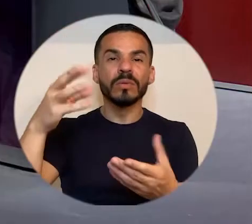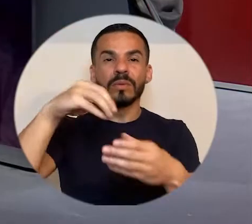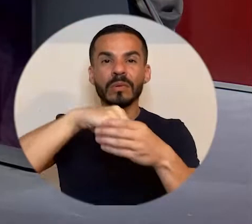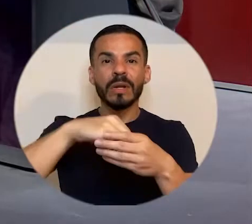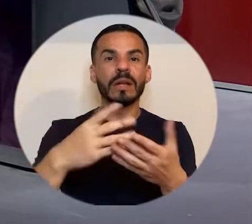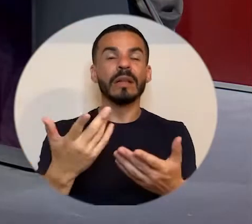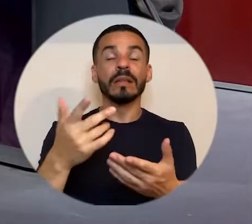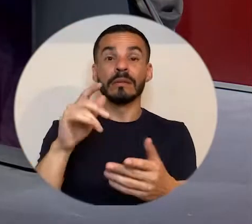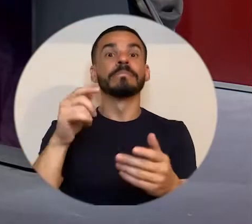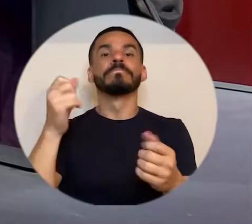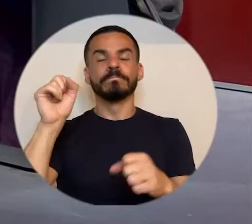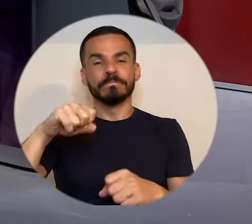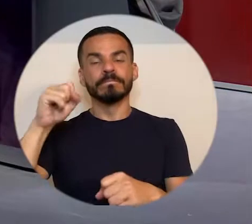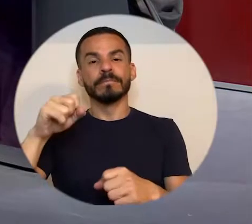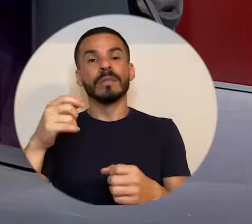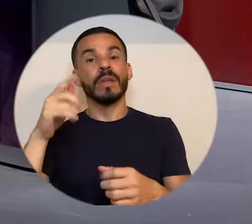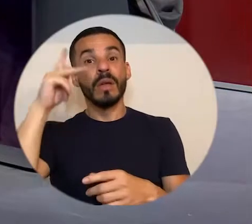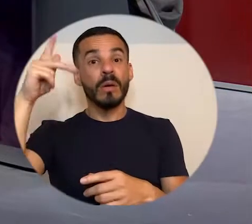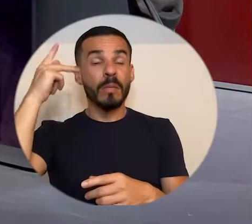la política